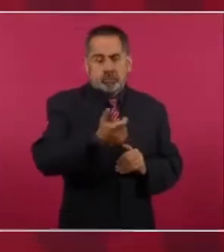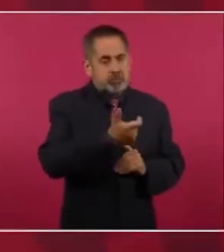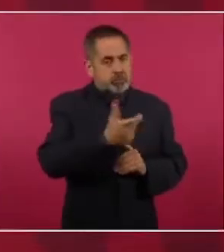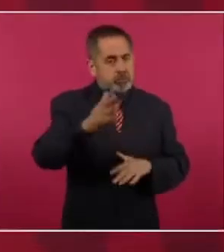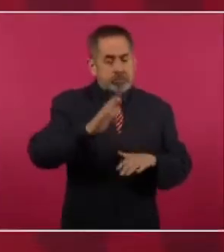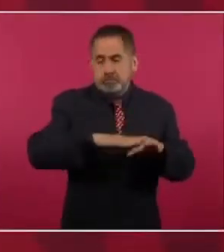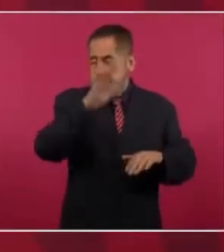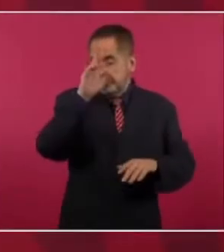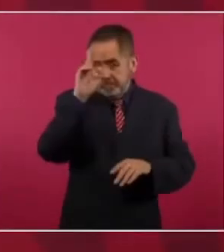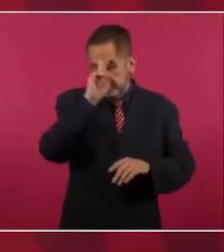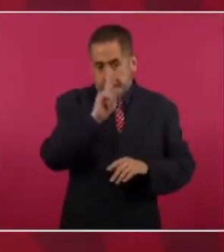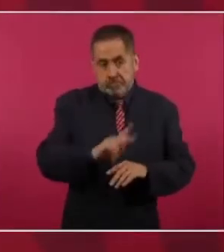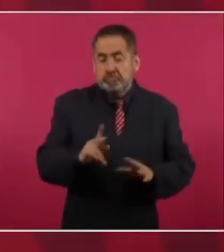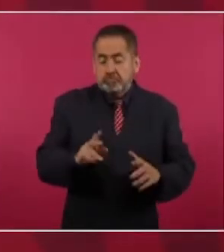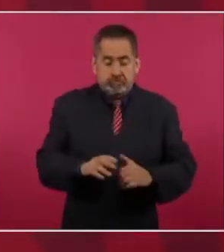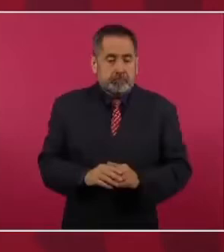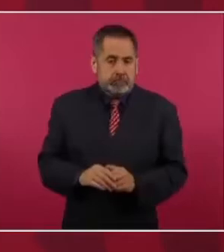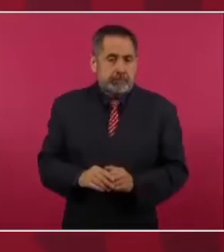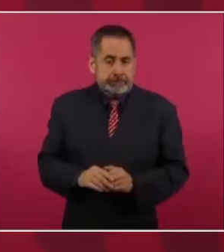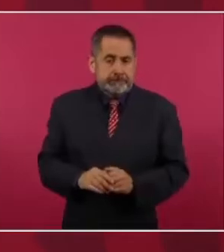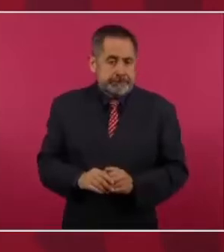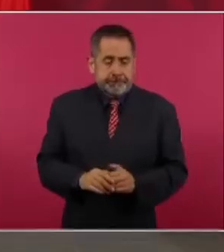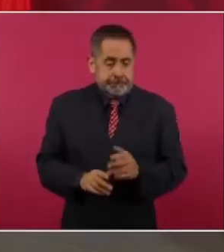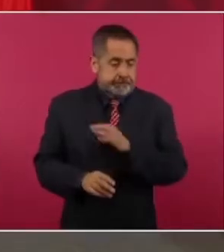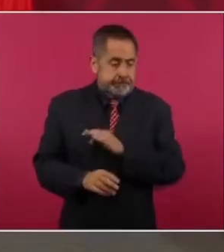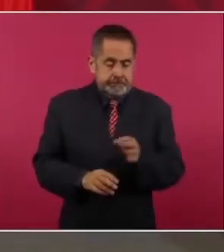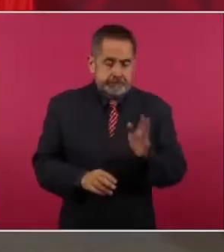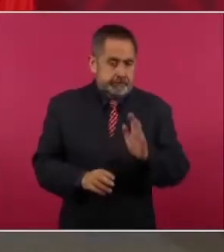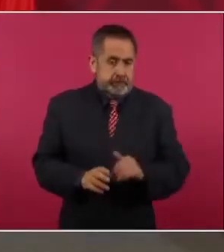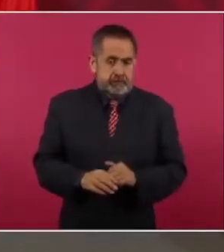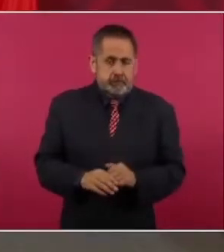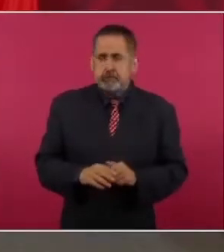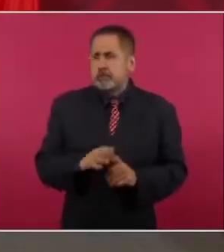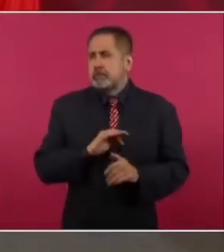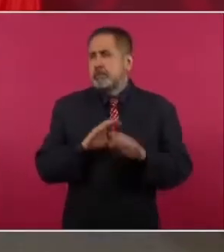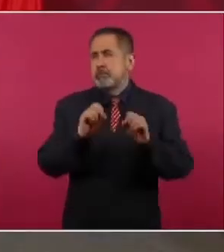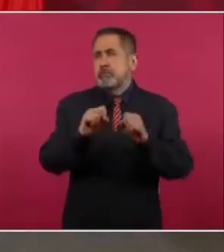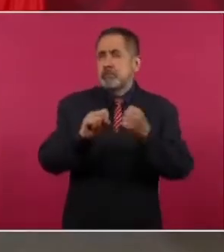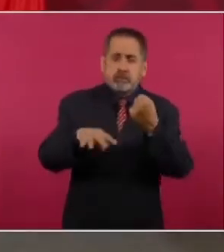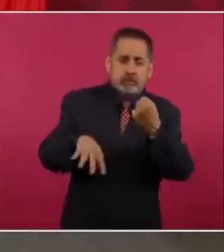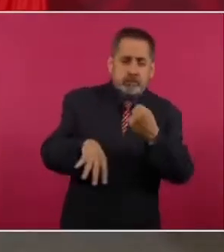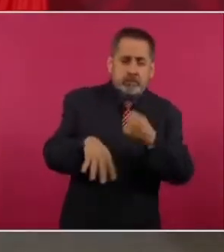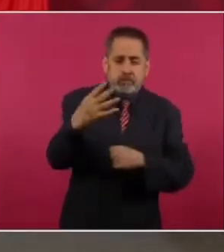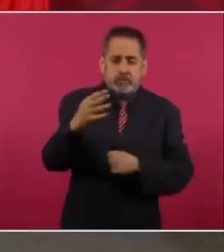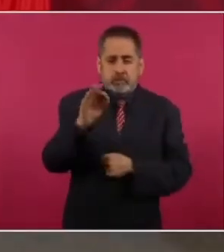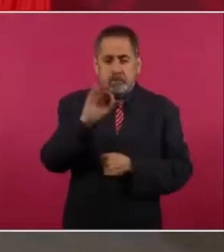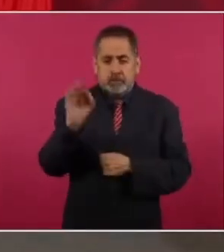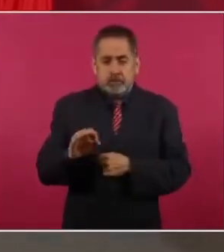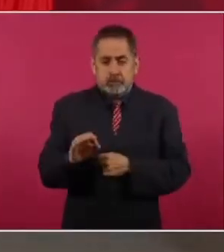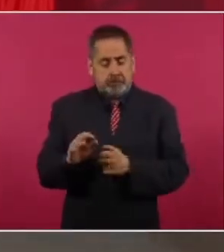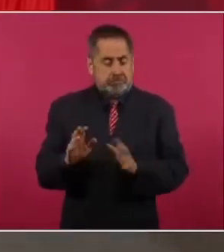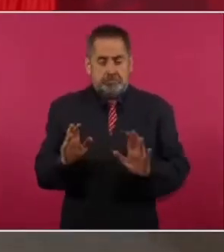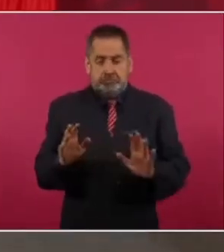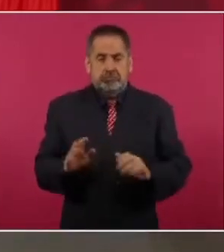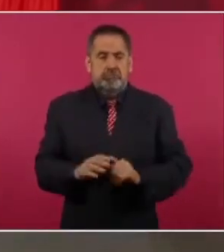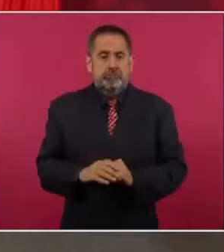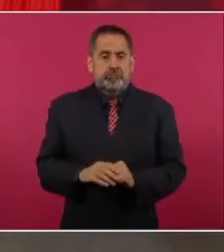mayor, de cerca del 14%.